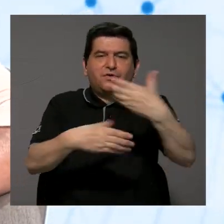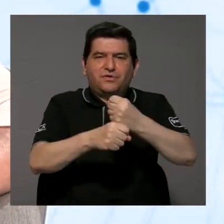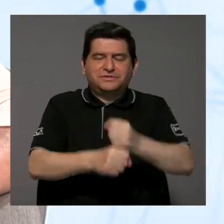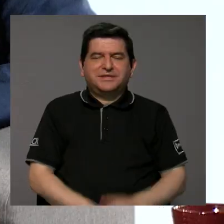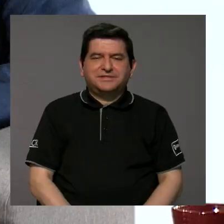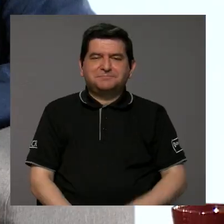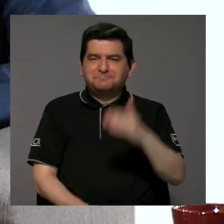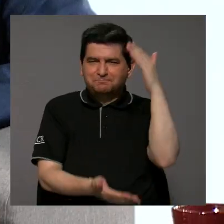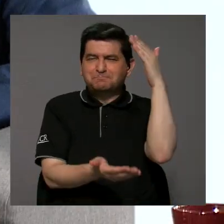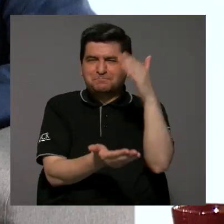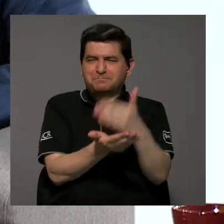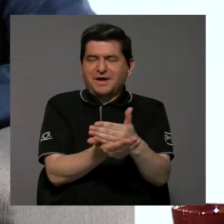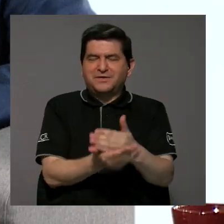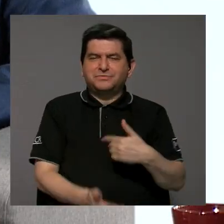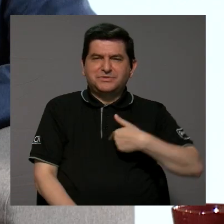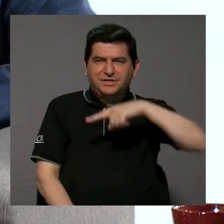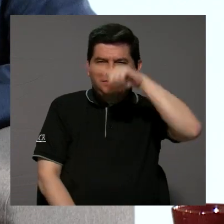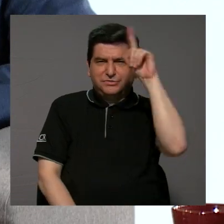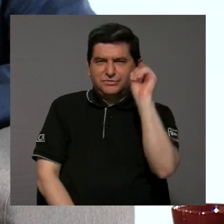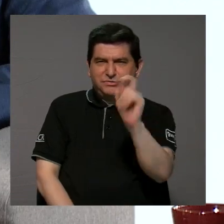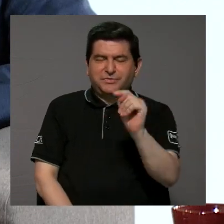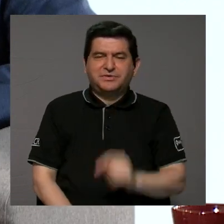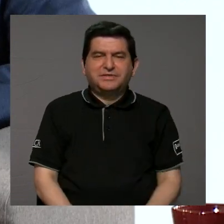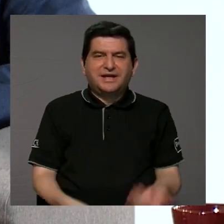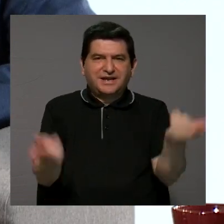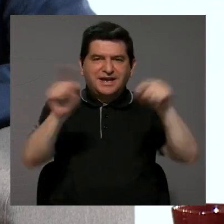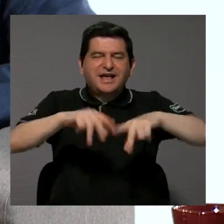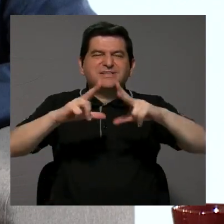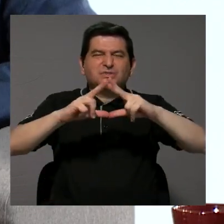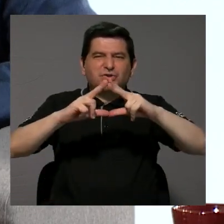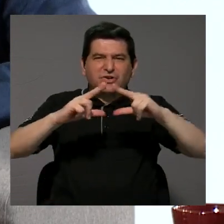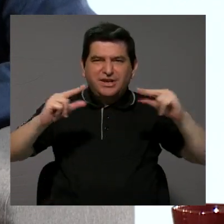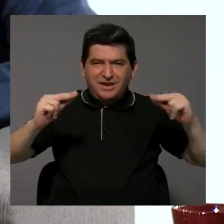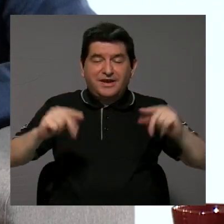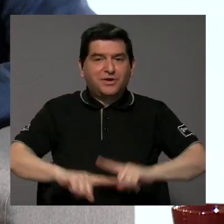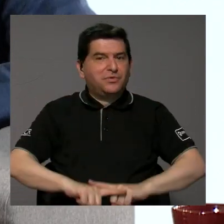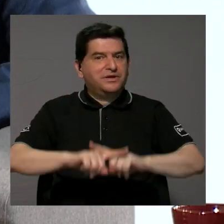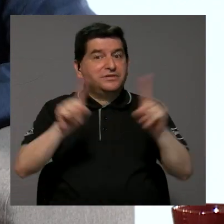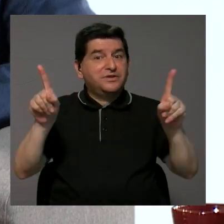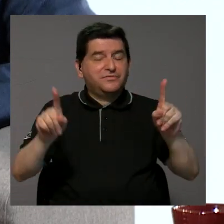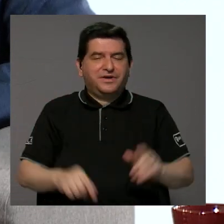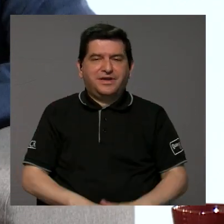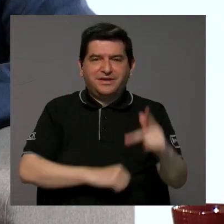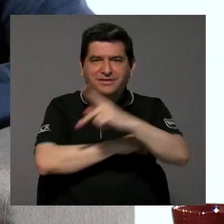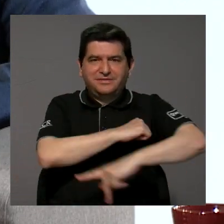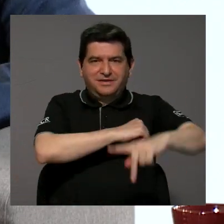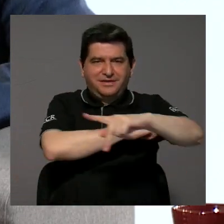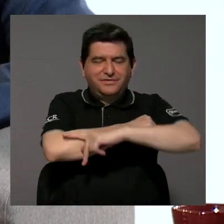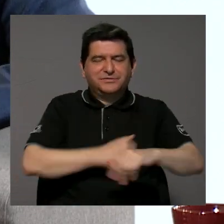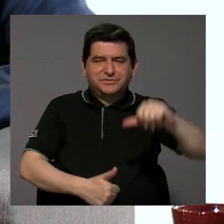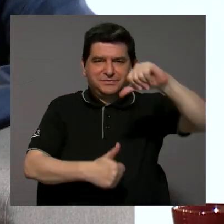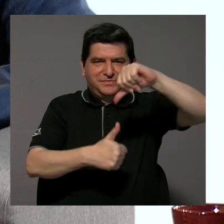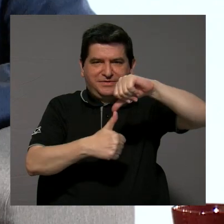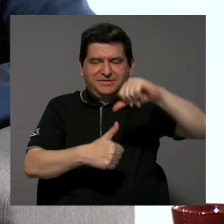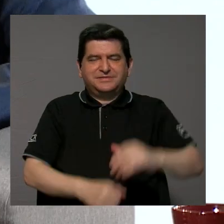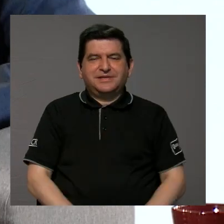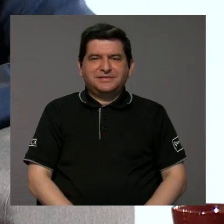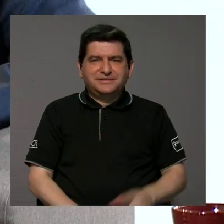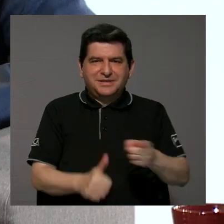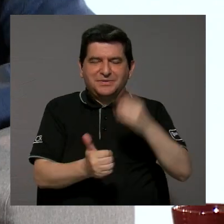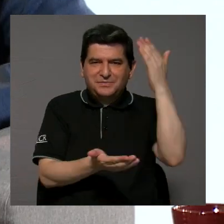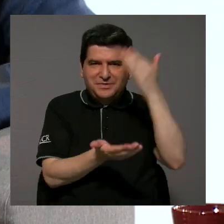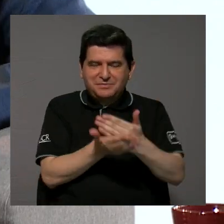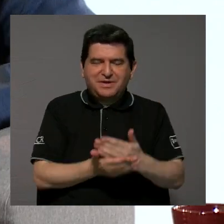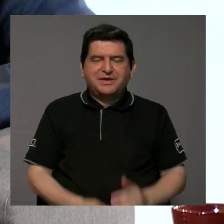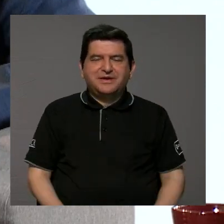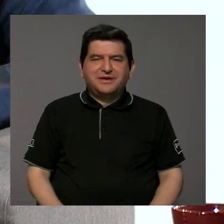Claro. Vamos a hacer una pausa porque le voy a preguntar por el caso de Nicaragua. Me parece que es muy diferente al resto de los países centroamericanos. Hacemos